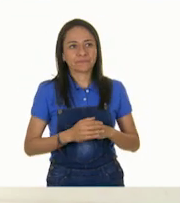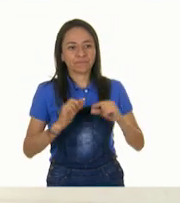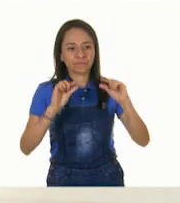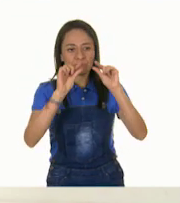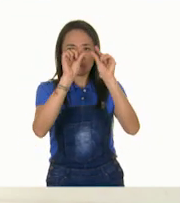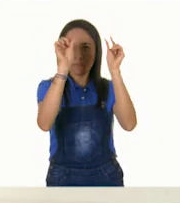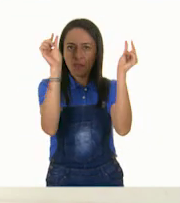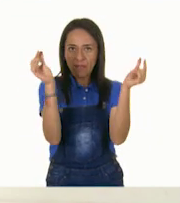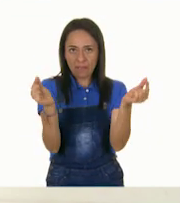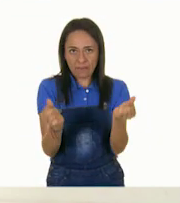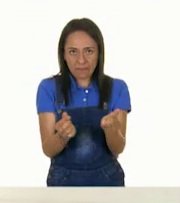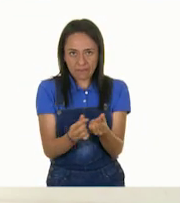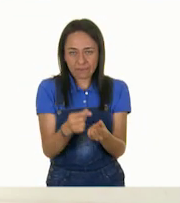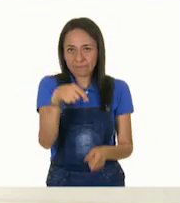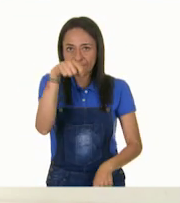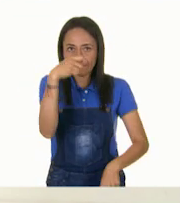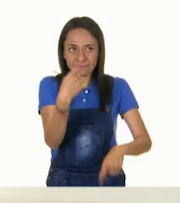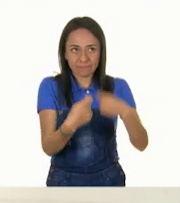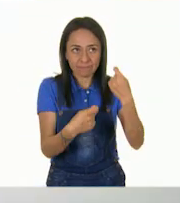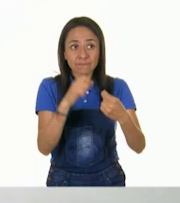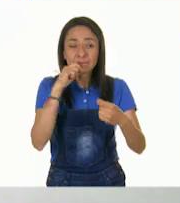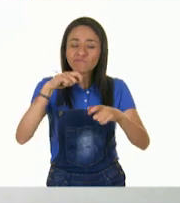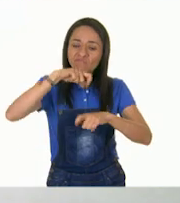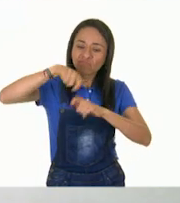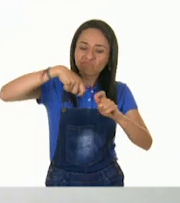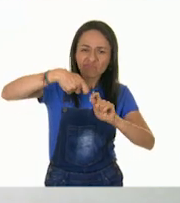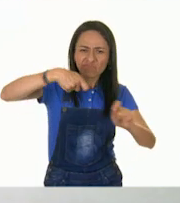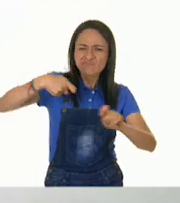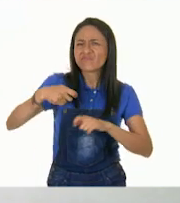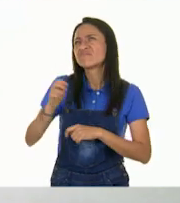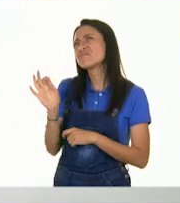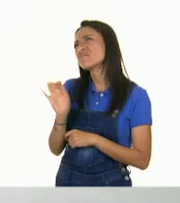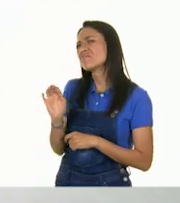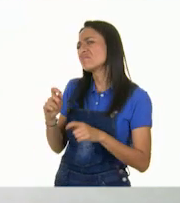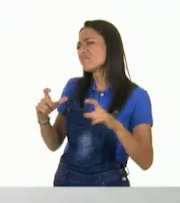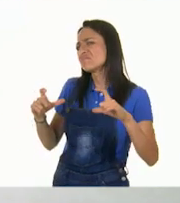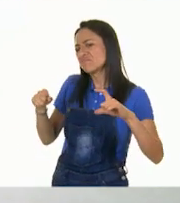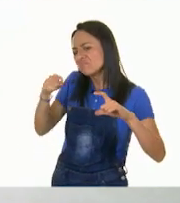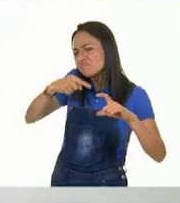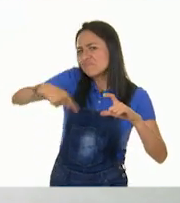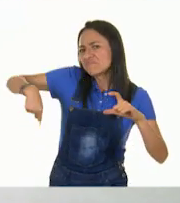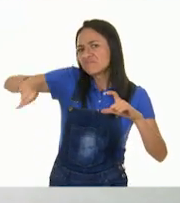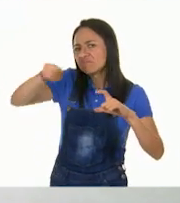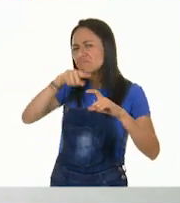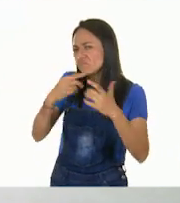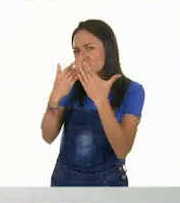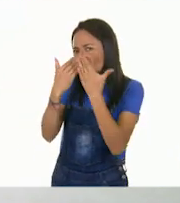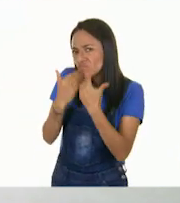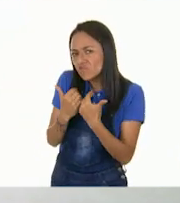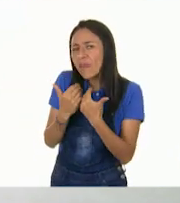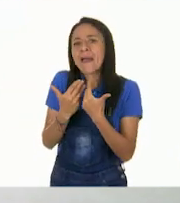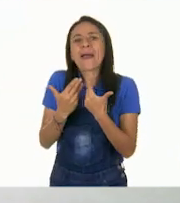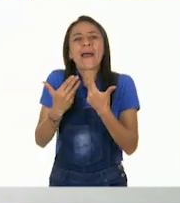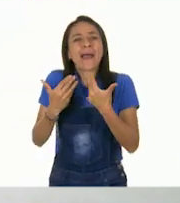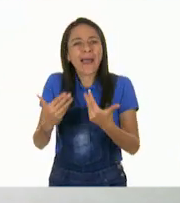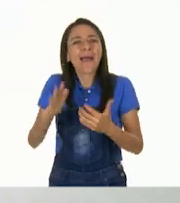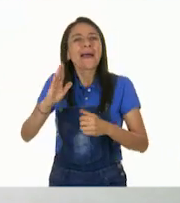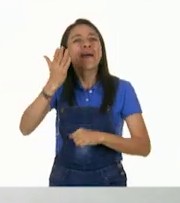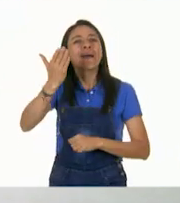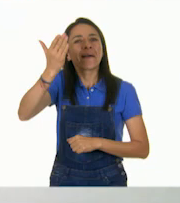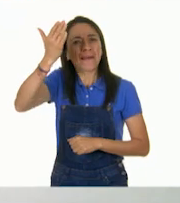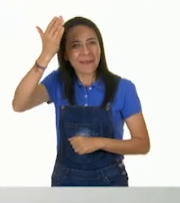cuerda si no tuvieras aros de plástico puedes utilizar nuestros aros de cartón que ya hemos utilizado